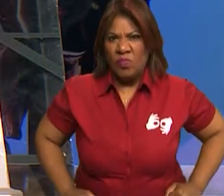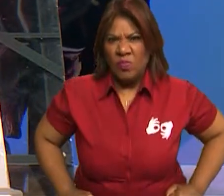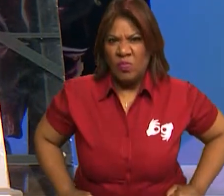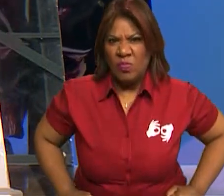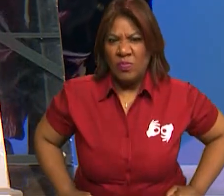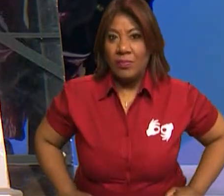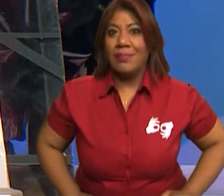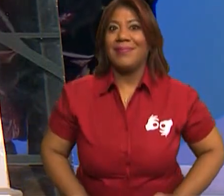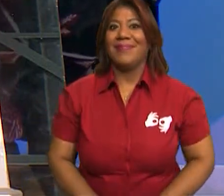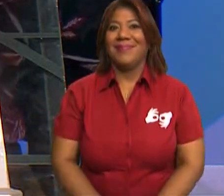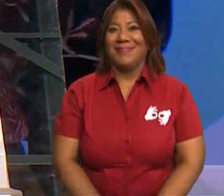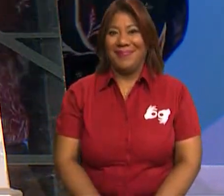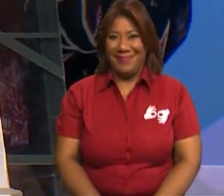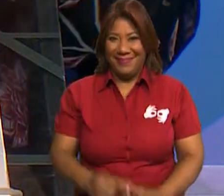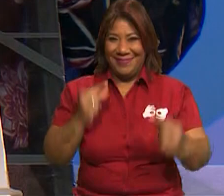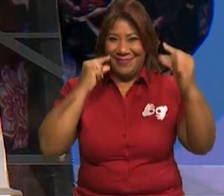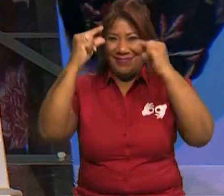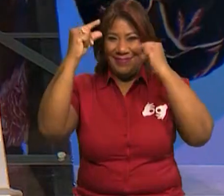gestos.